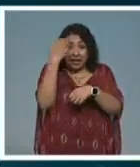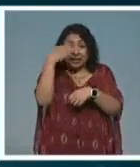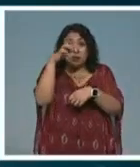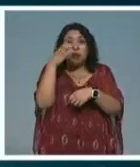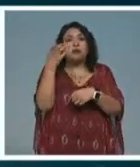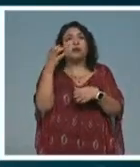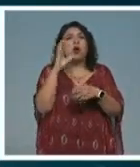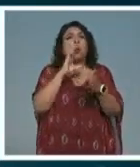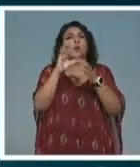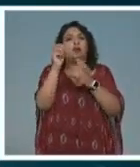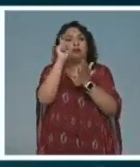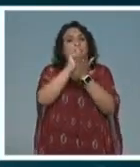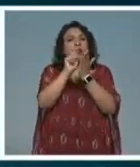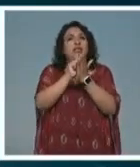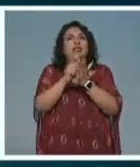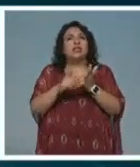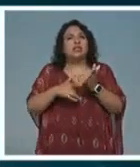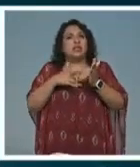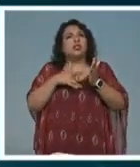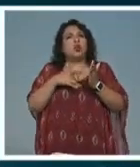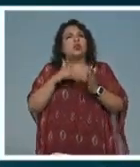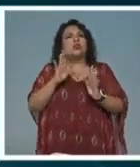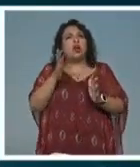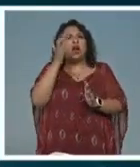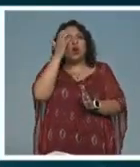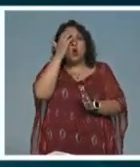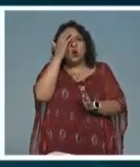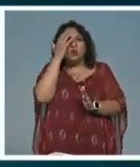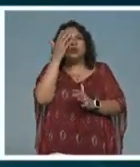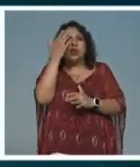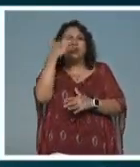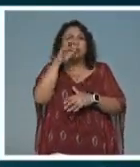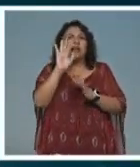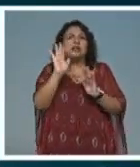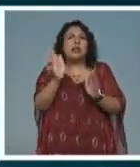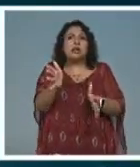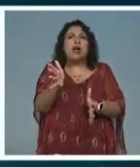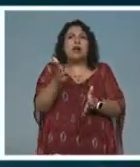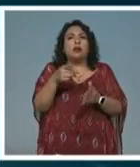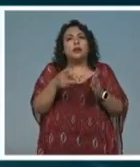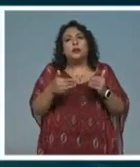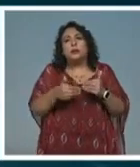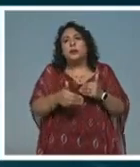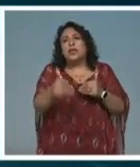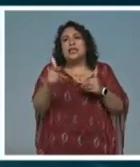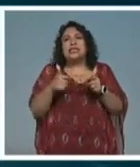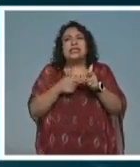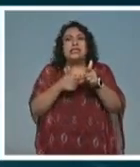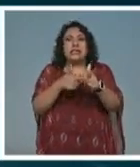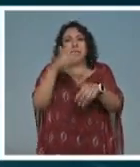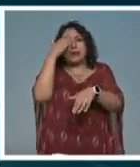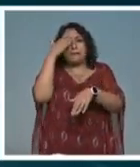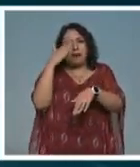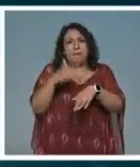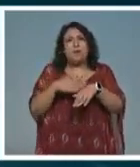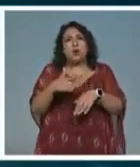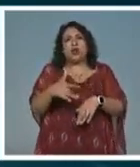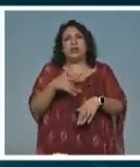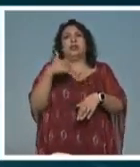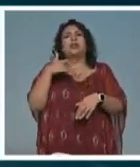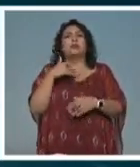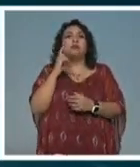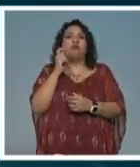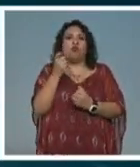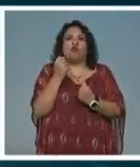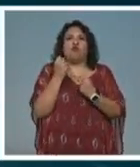lo que comunica a la obra la clara sensación de lo conocido, de lo ya vivido, y hace que perdure en la memoria y en el sentimiento y constituye